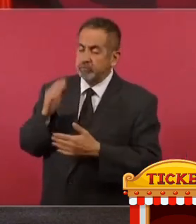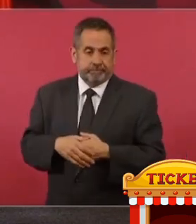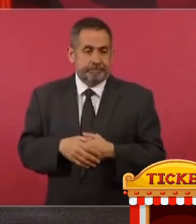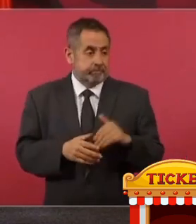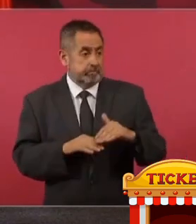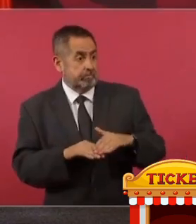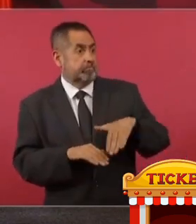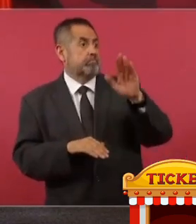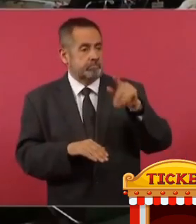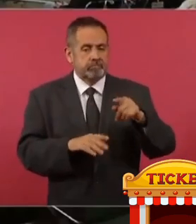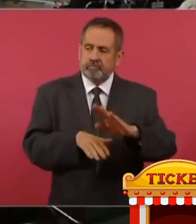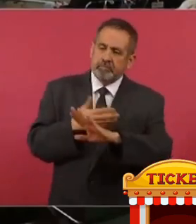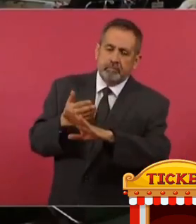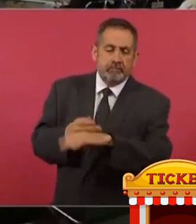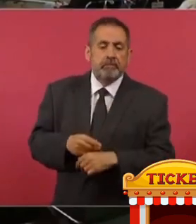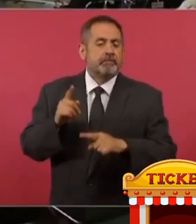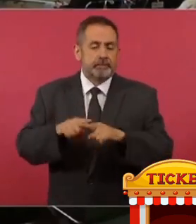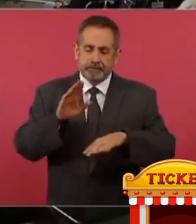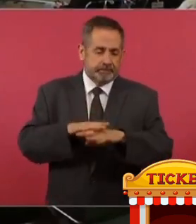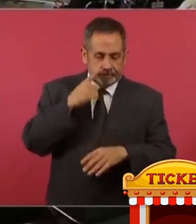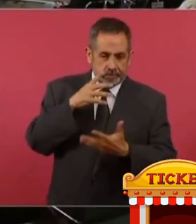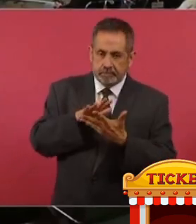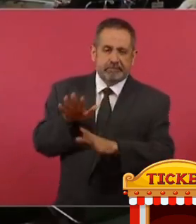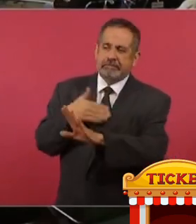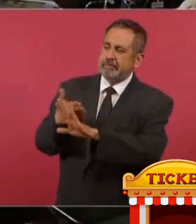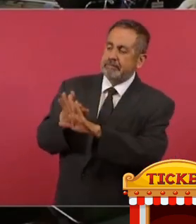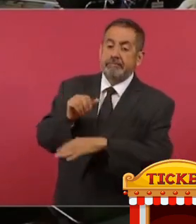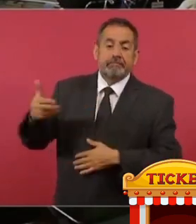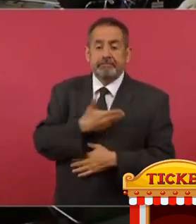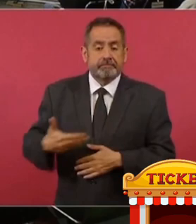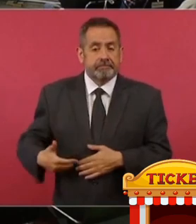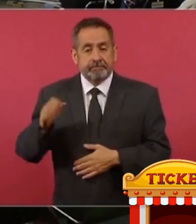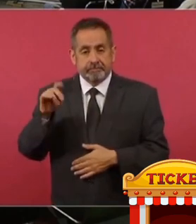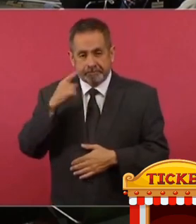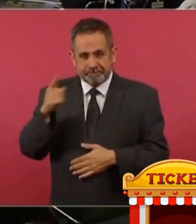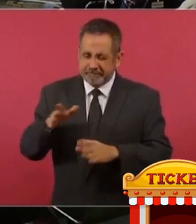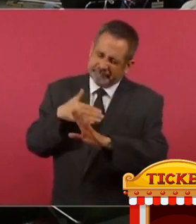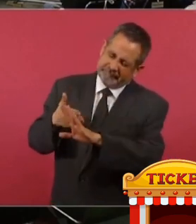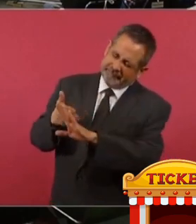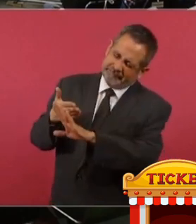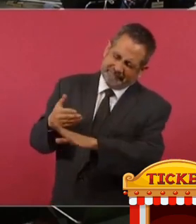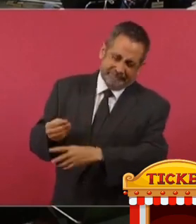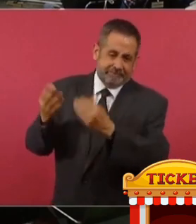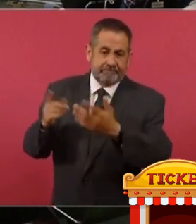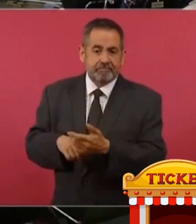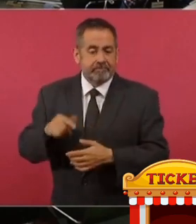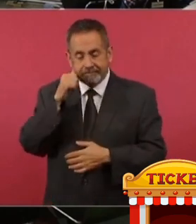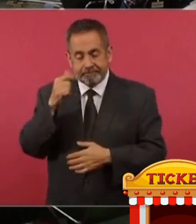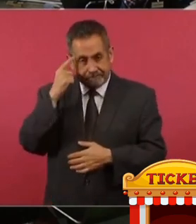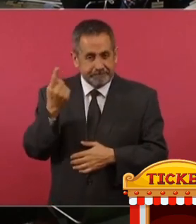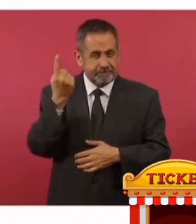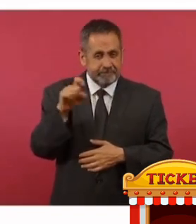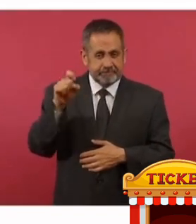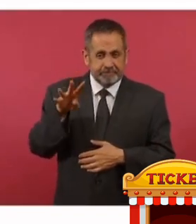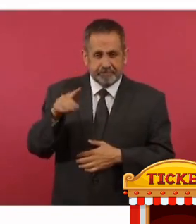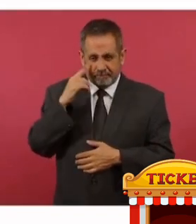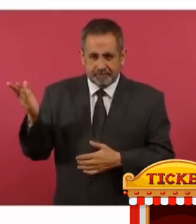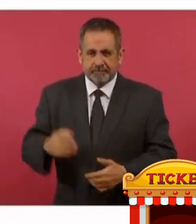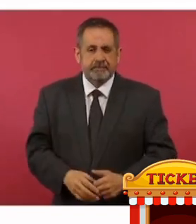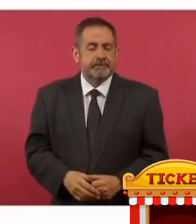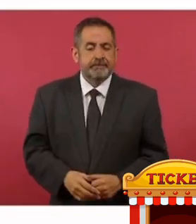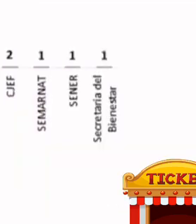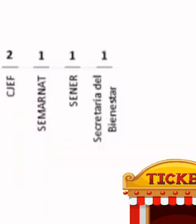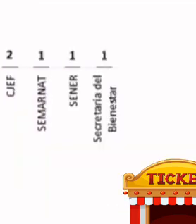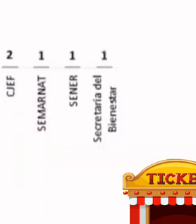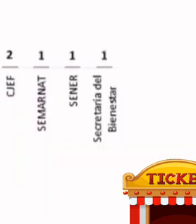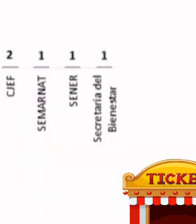más mencionada y con más notas negativas es la del presidente Andrés Manuel López Obrador. Aquí lo vemos en la gráfica, vemos como él encabeza con 119 menciones en